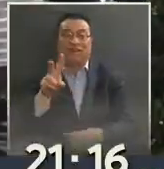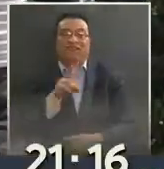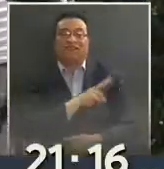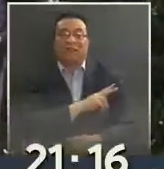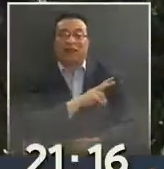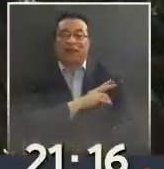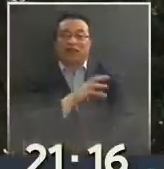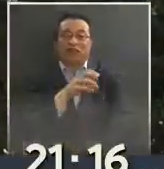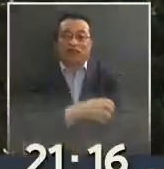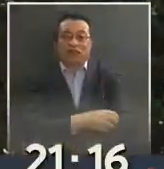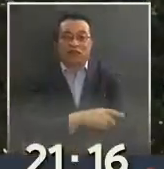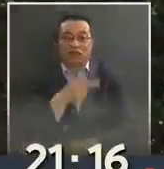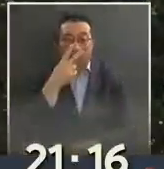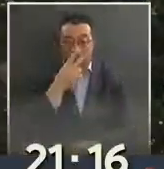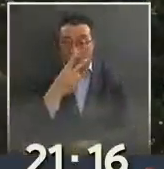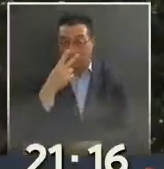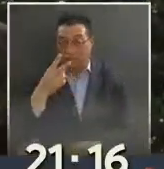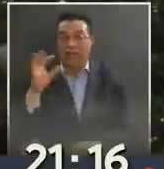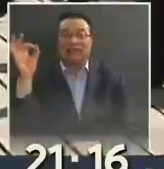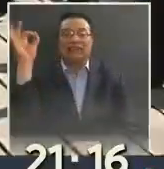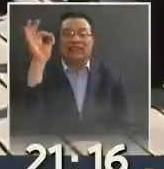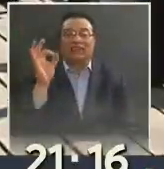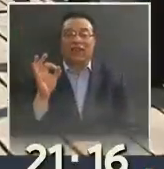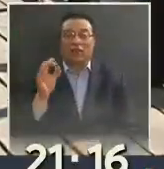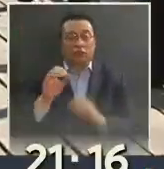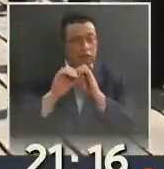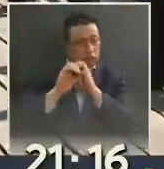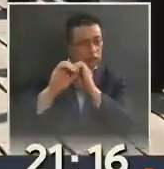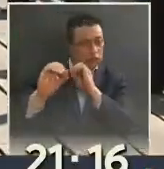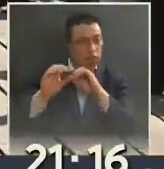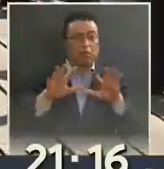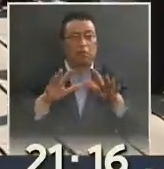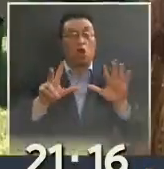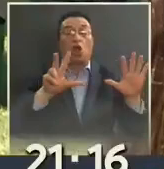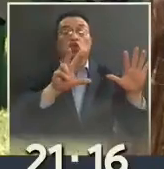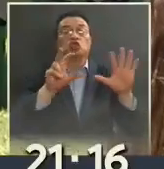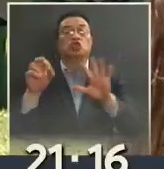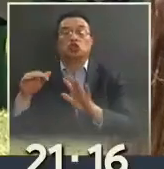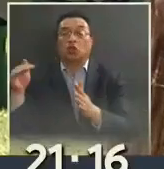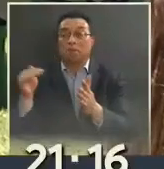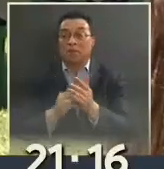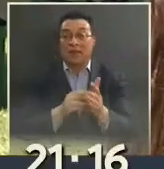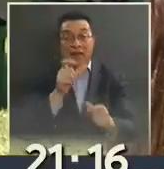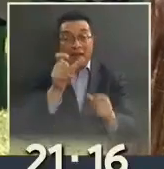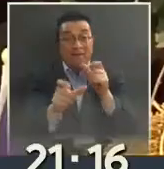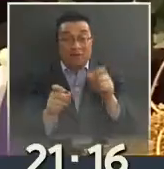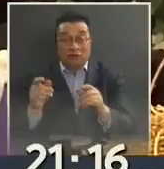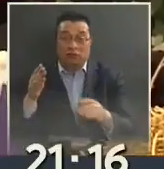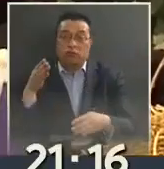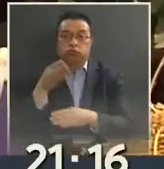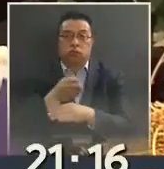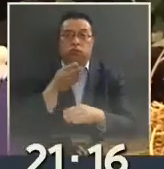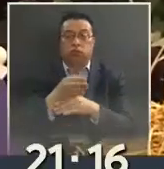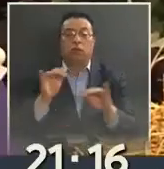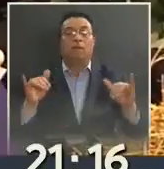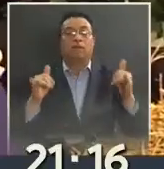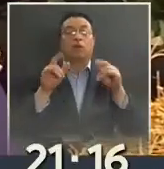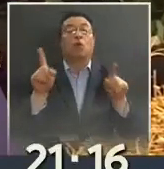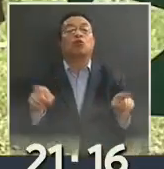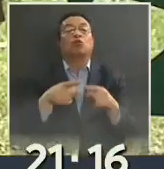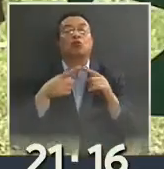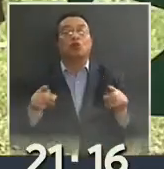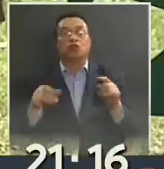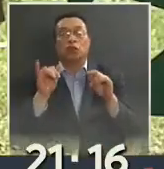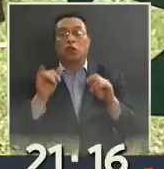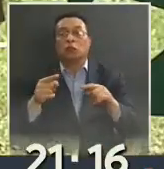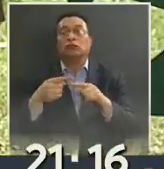Y eso se notó este sábado. Las proyecciones estimaban que casi 800.000 visitantes llegarían para disfrutar de la música en vivo y panoramas al aire